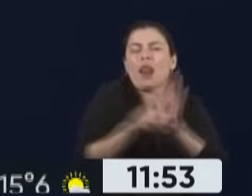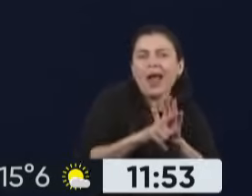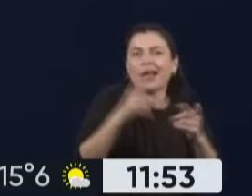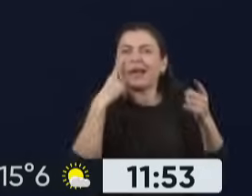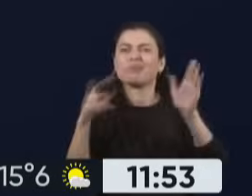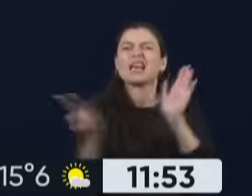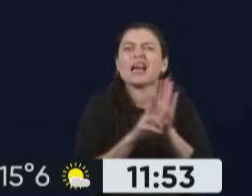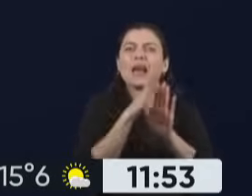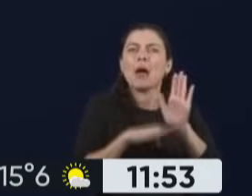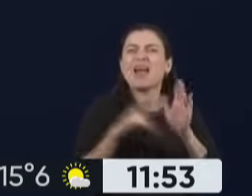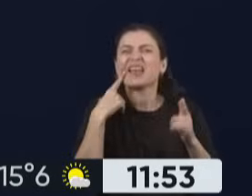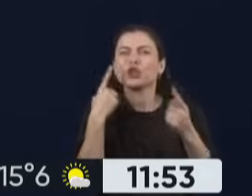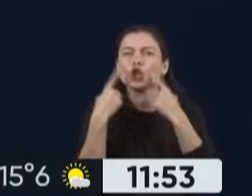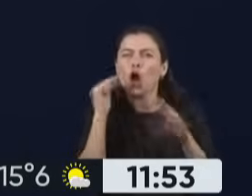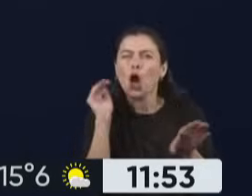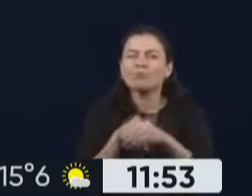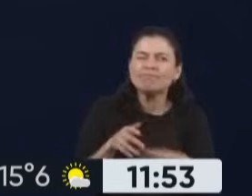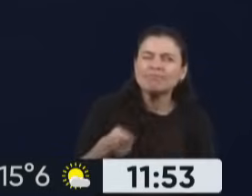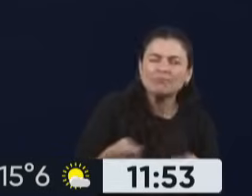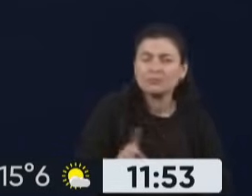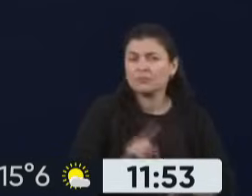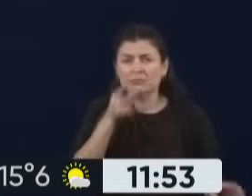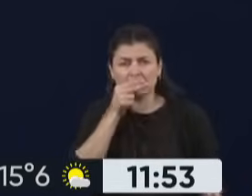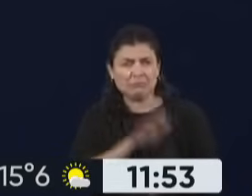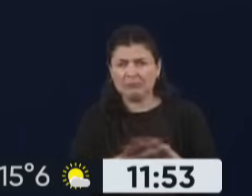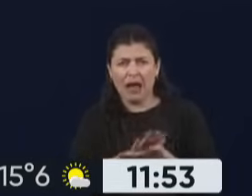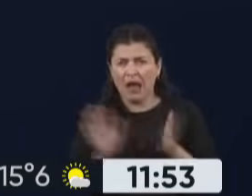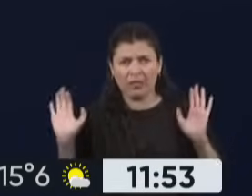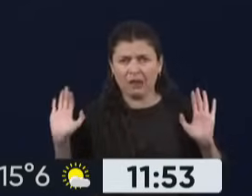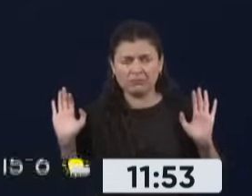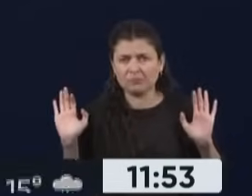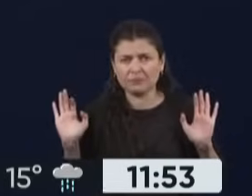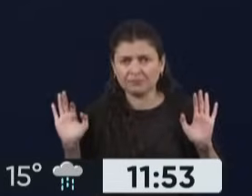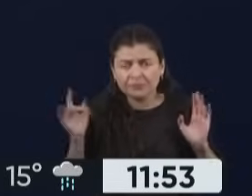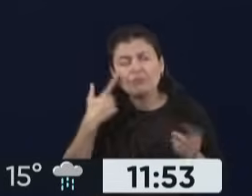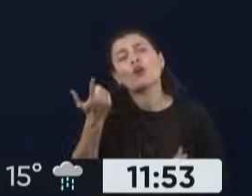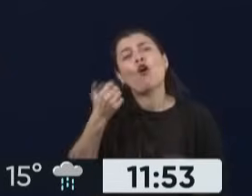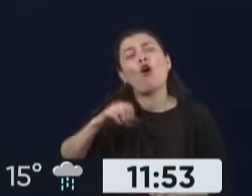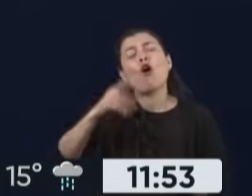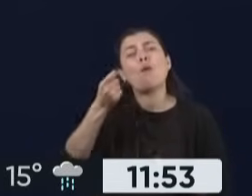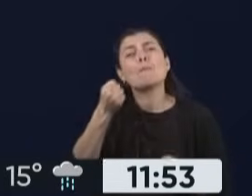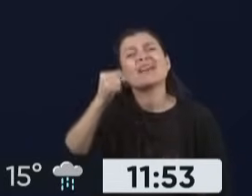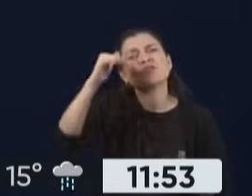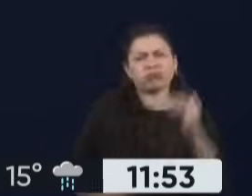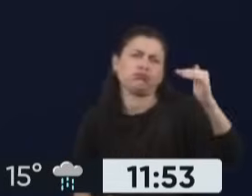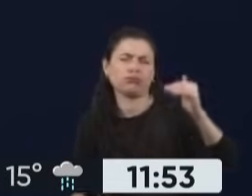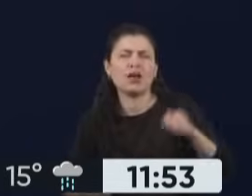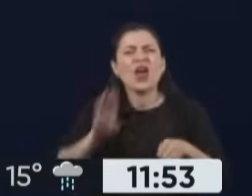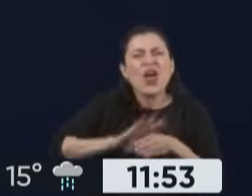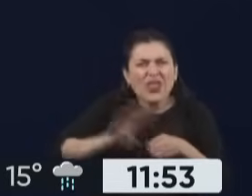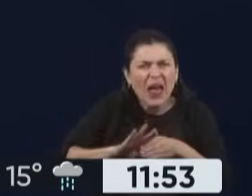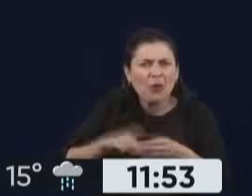pensaban antes de que nosotros llegáramos, ¿no? Sin defaults, respetando